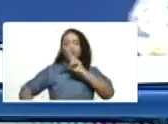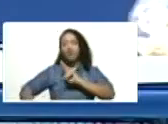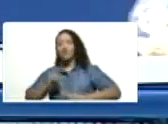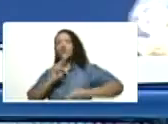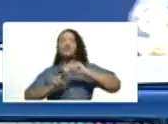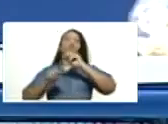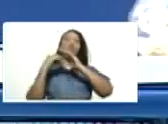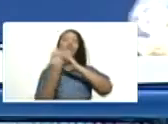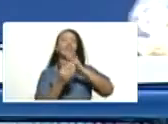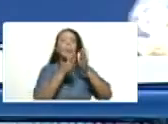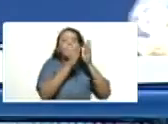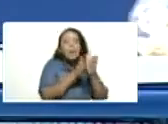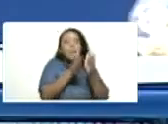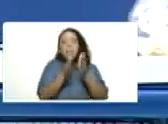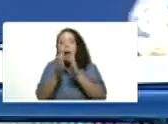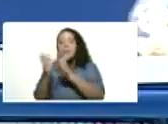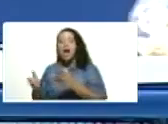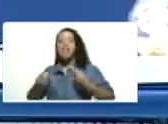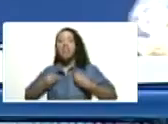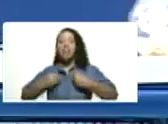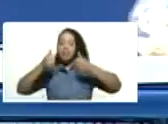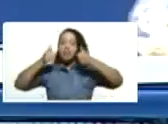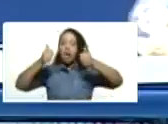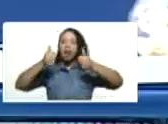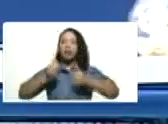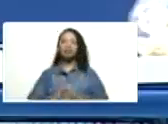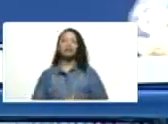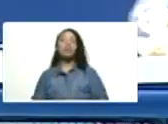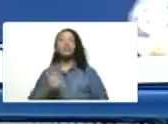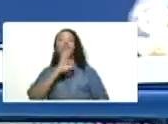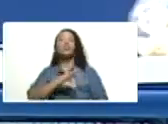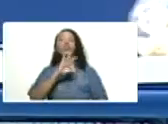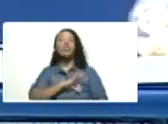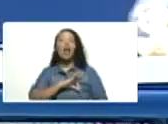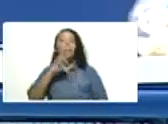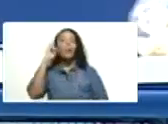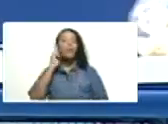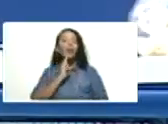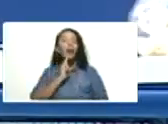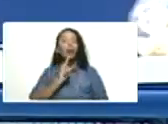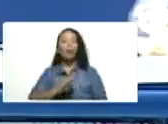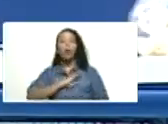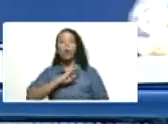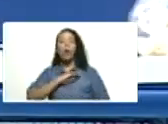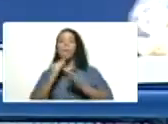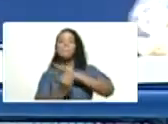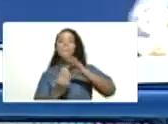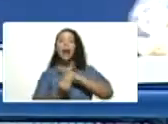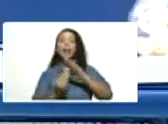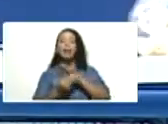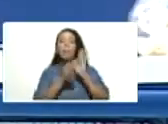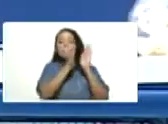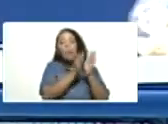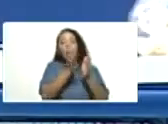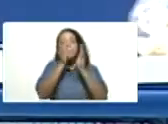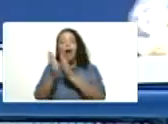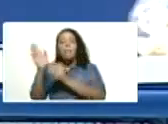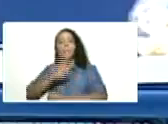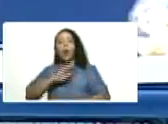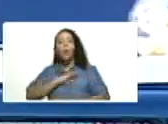bases organizativas del vivir viviendo, del socialismo bolivariano. Son las bases organizativas, las